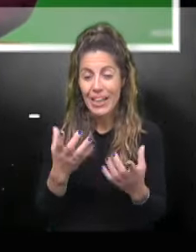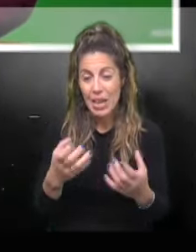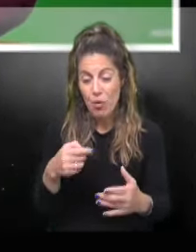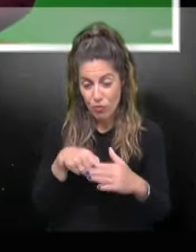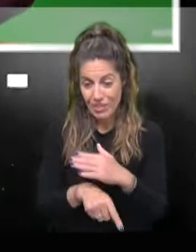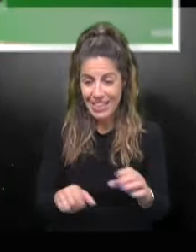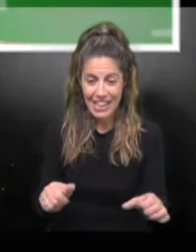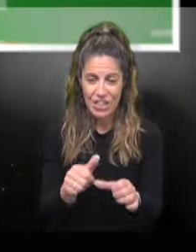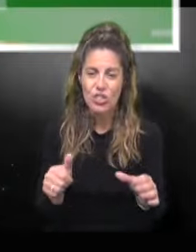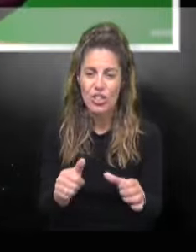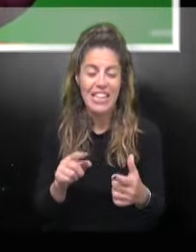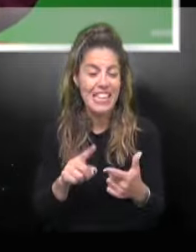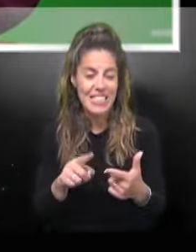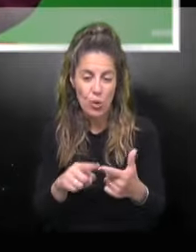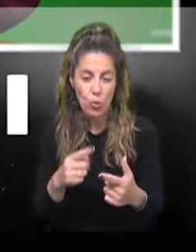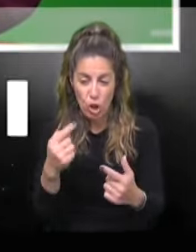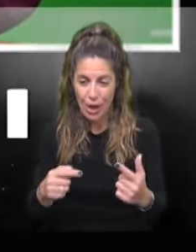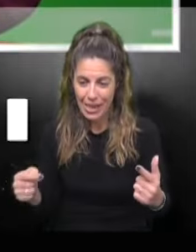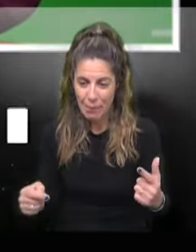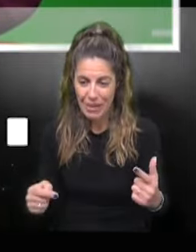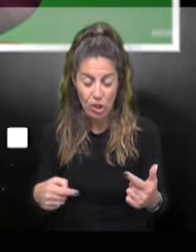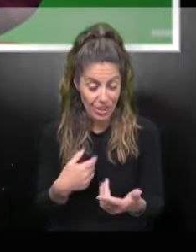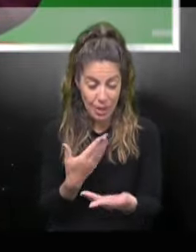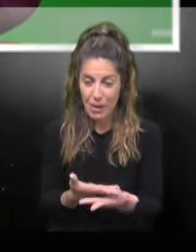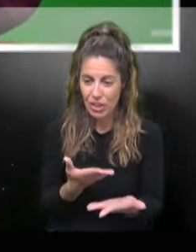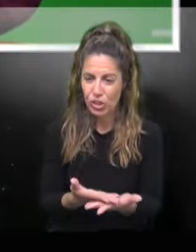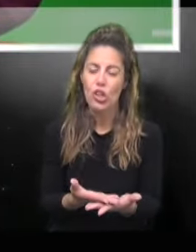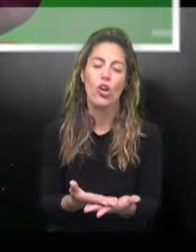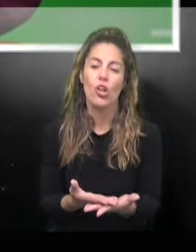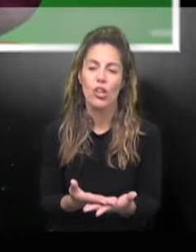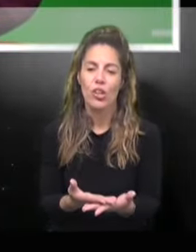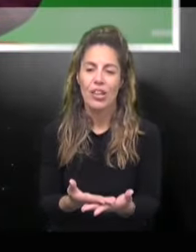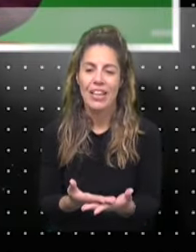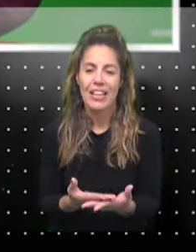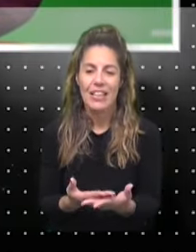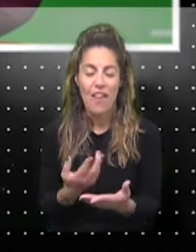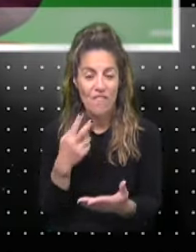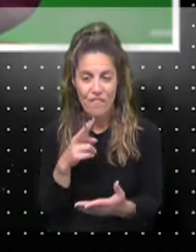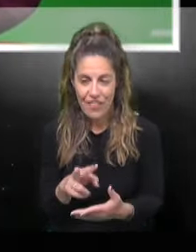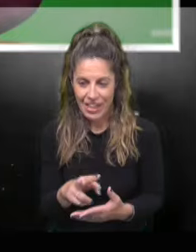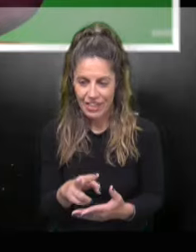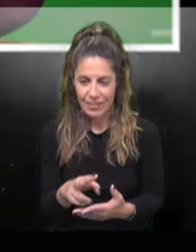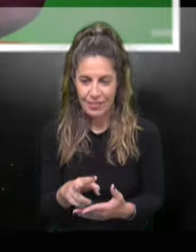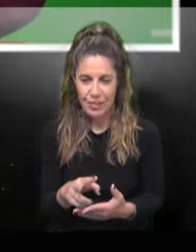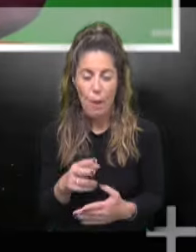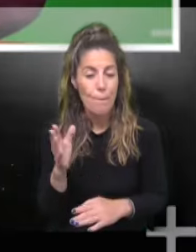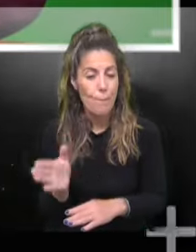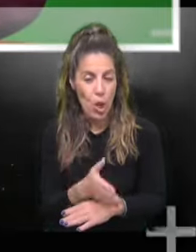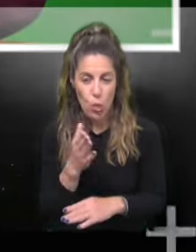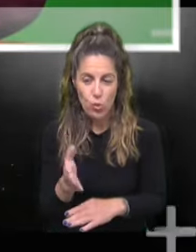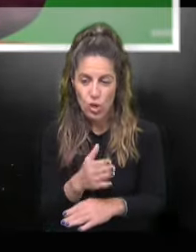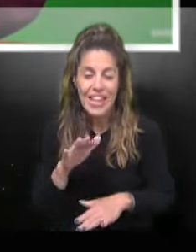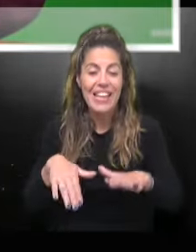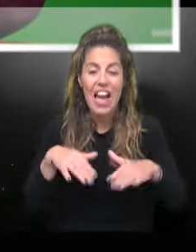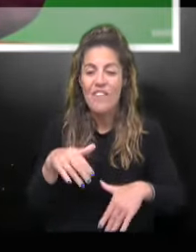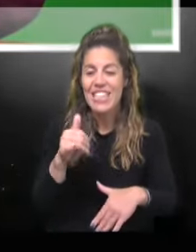acciones y el segundo elemento que que se nos planteó es eh la dimensión de producciones que muchas